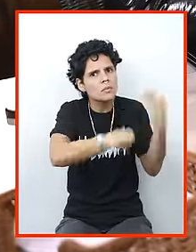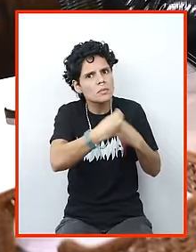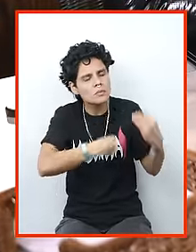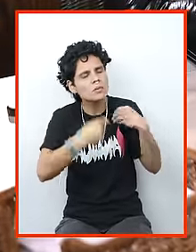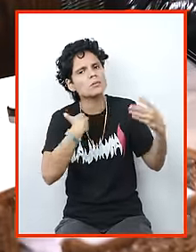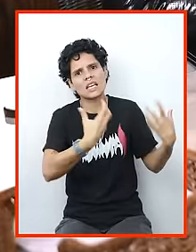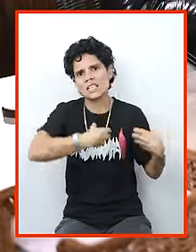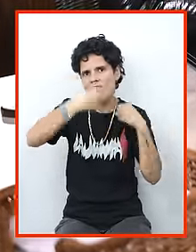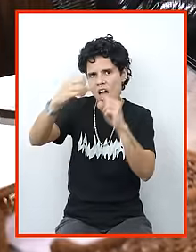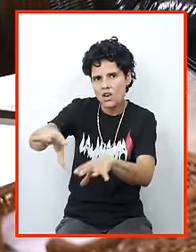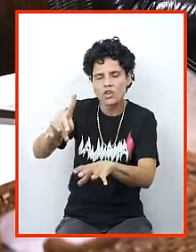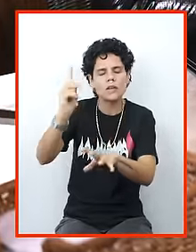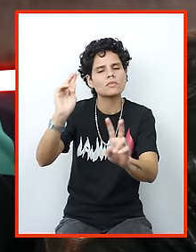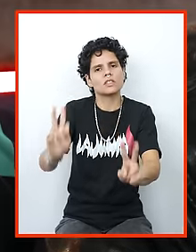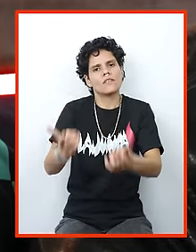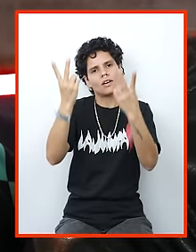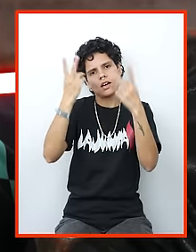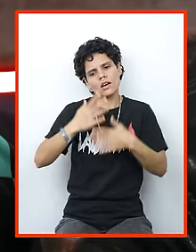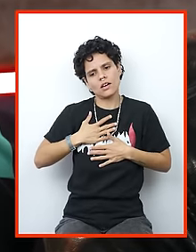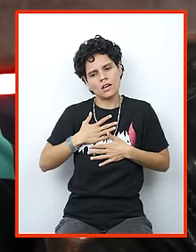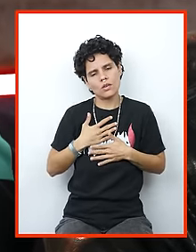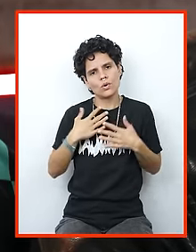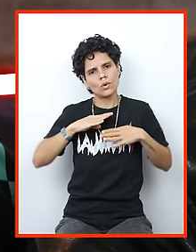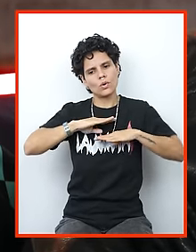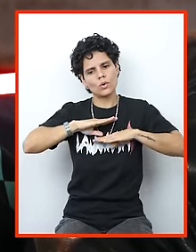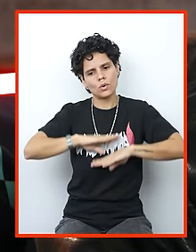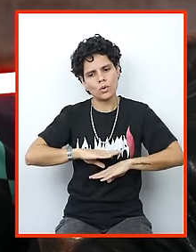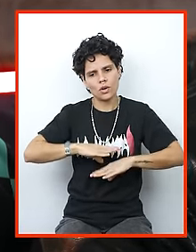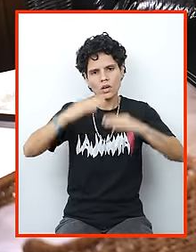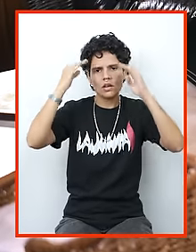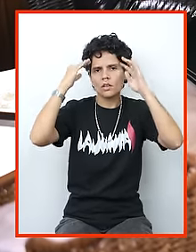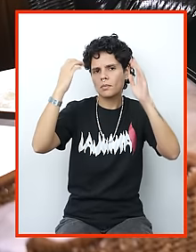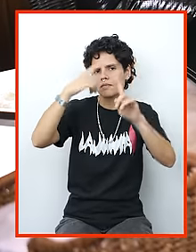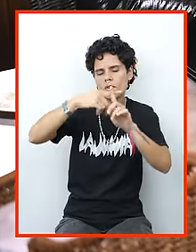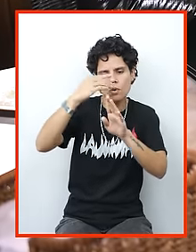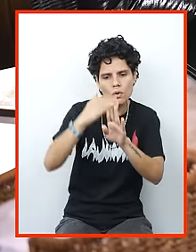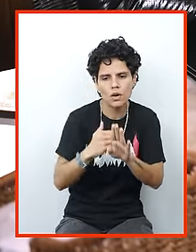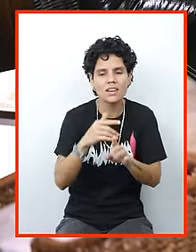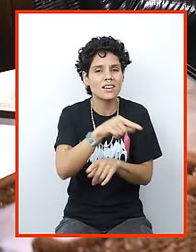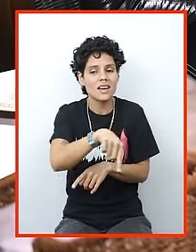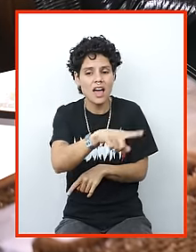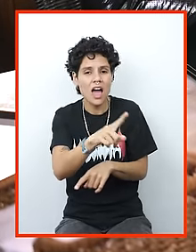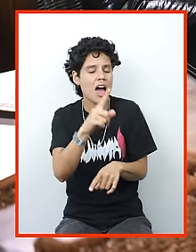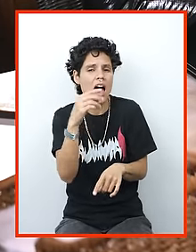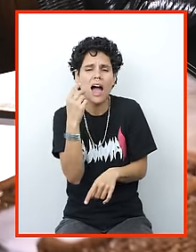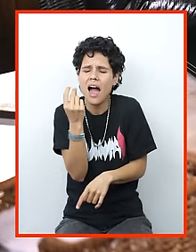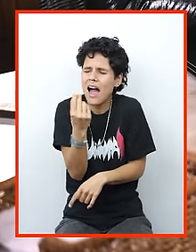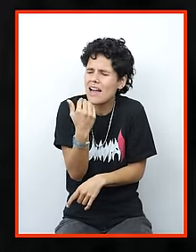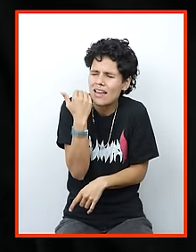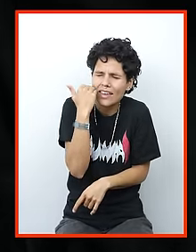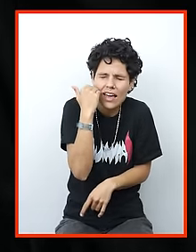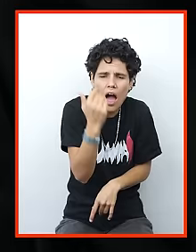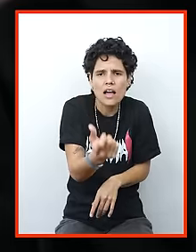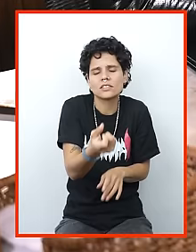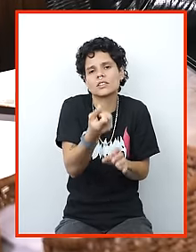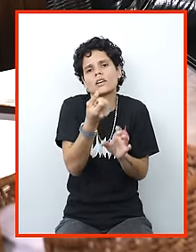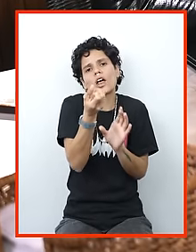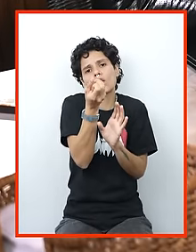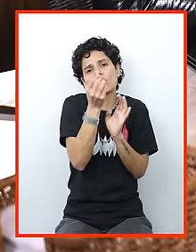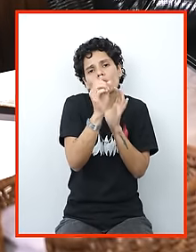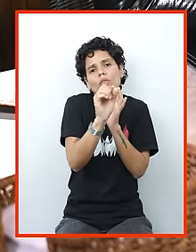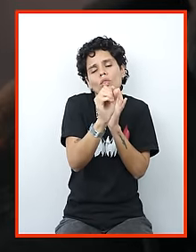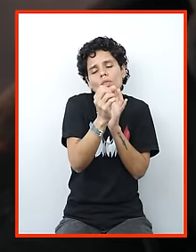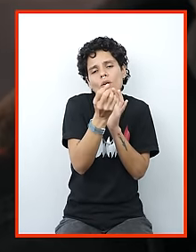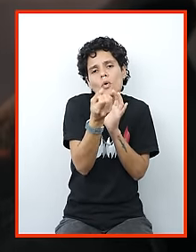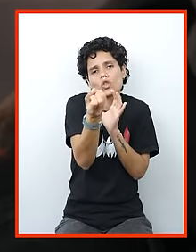hicieron toda esa cosa y me llevaron y esa weá me salvó la vida. Pues. Ahí llegué y no sé, estuvieron a punto de entubarme, pero salió,